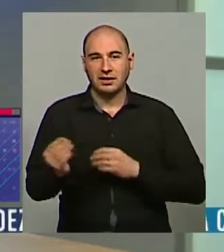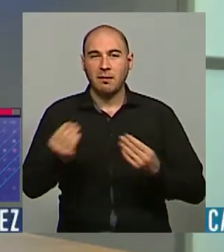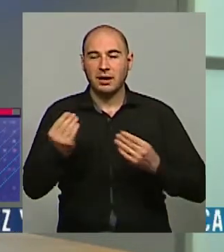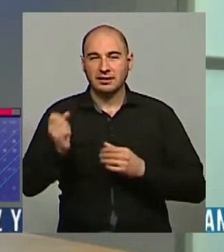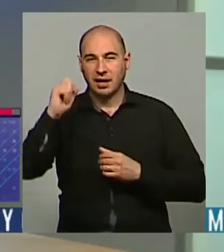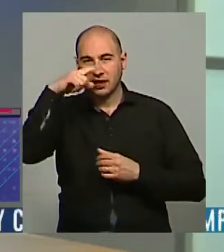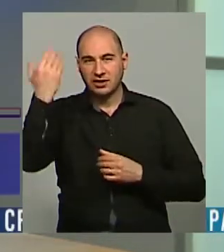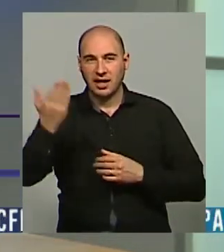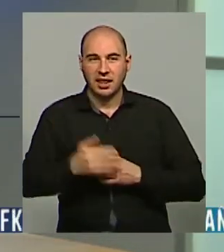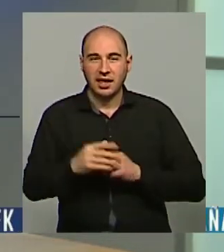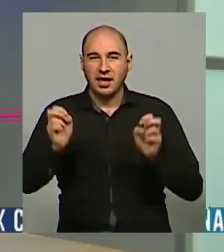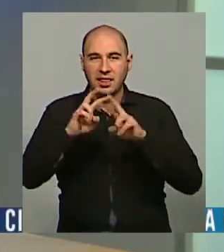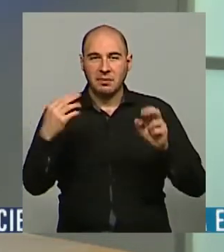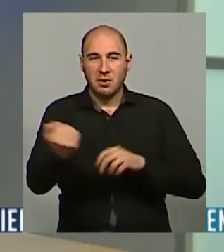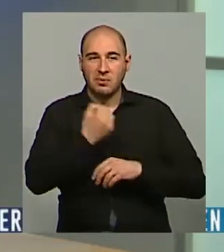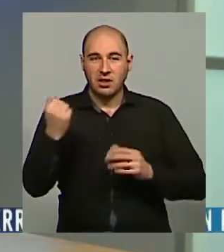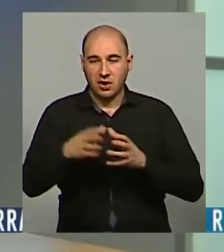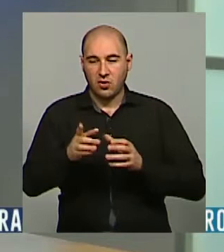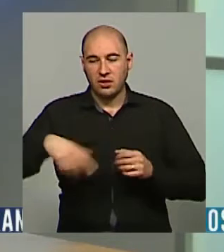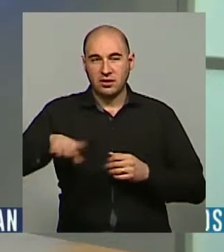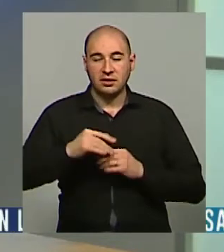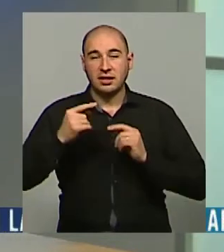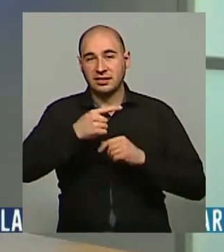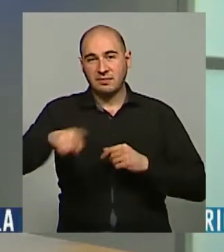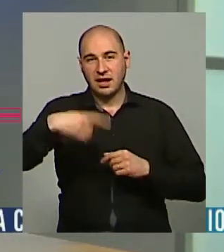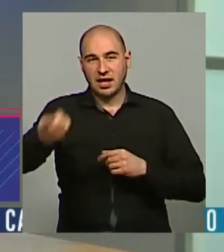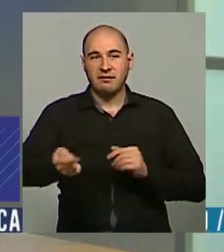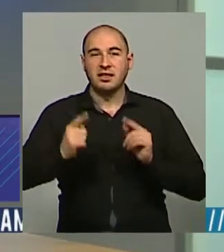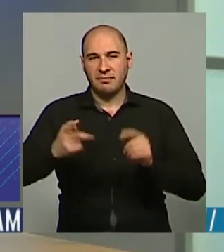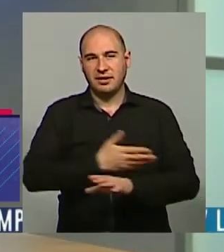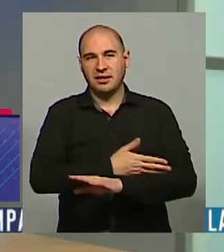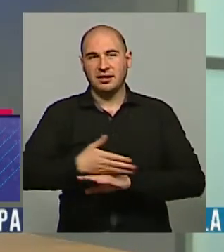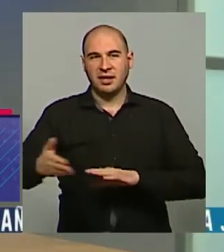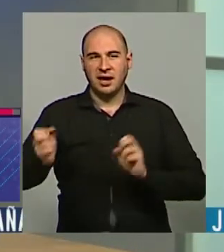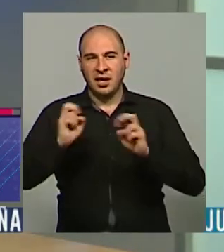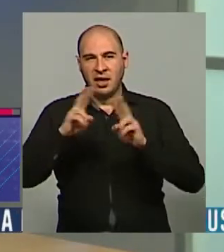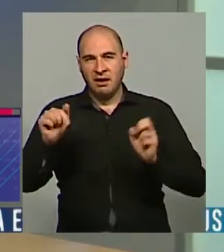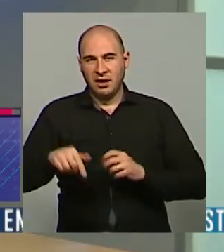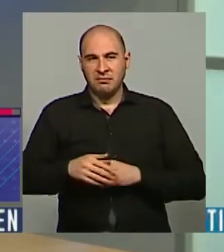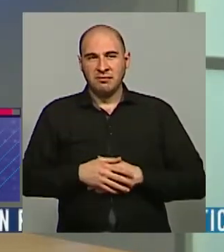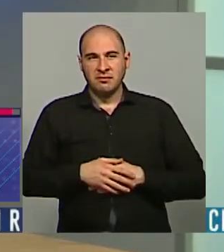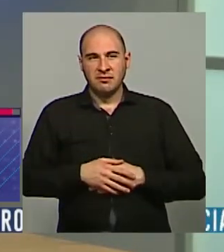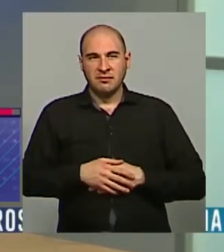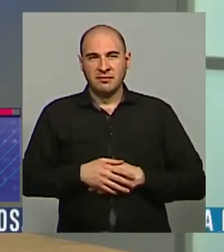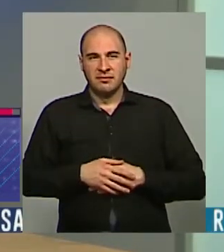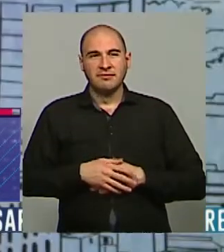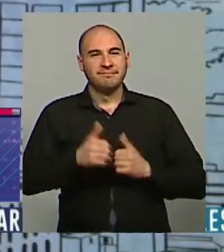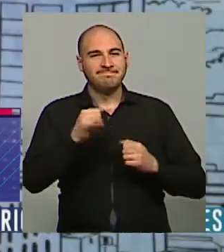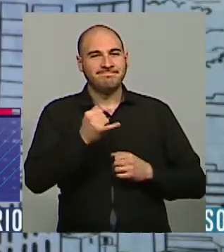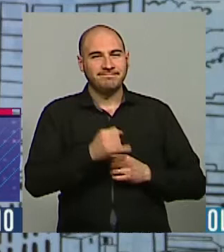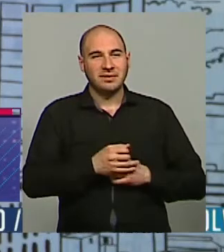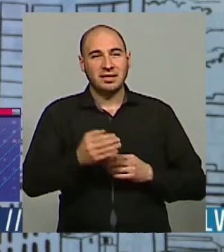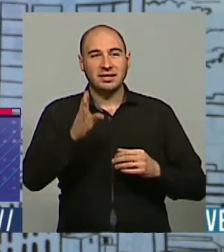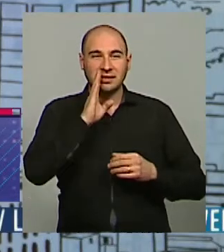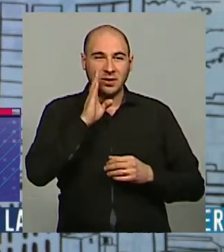situación internacional, los temas importantes con nosotros, y seguramente la semana que viene vamos a seguir hablando de distintos temas. Es así, seguramente